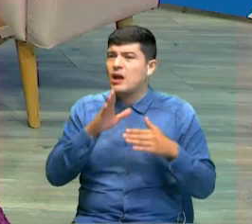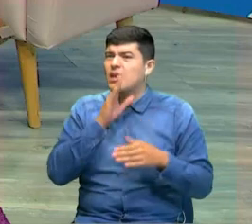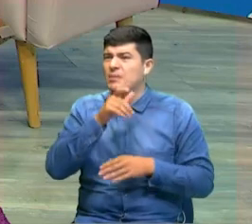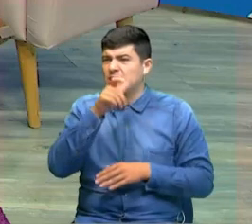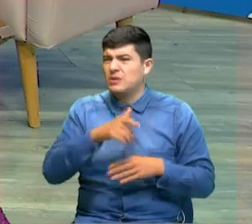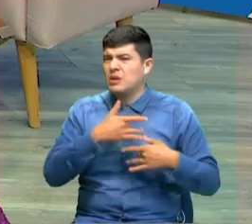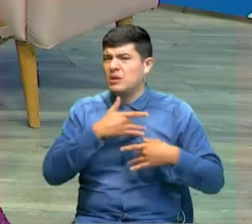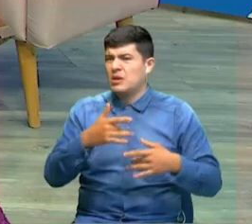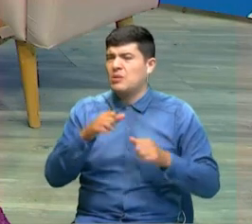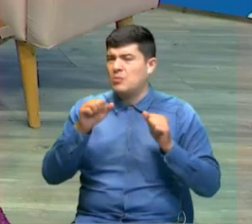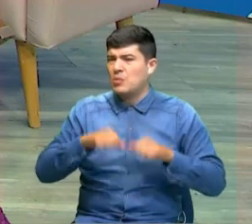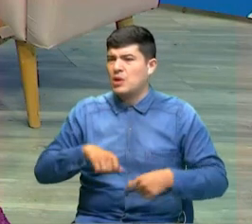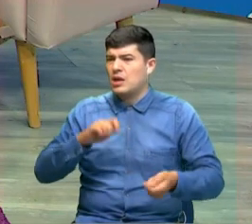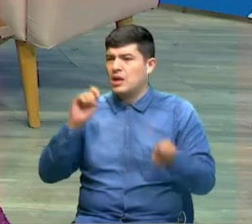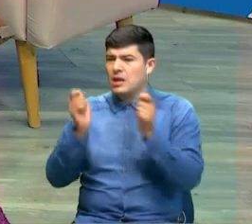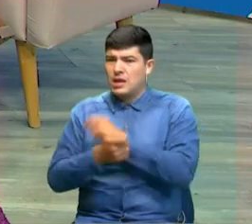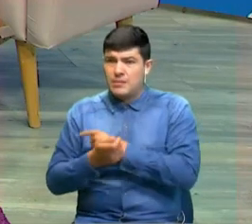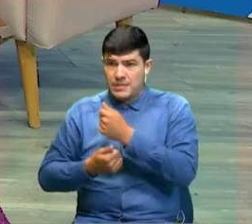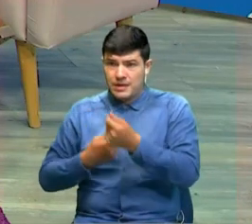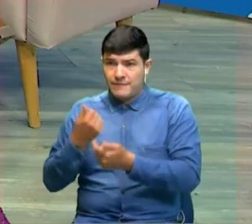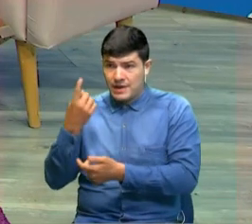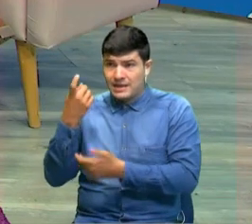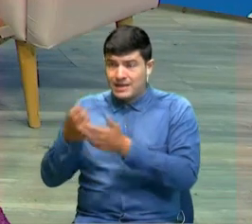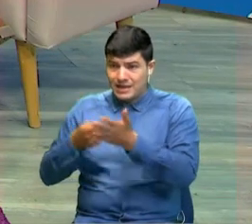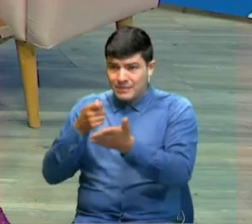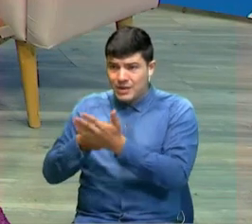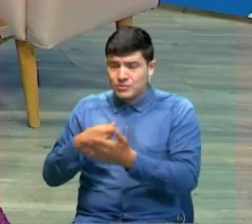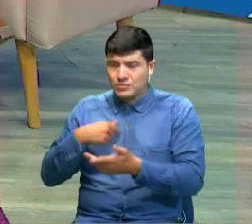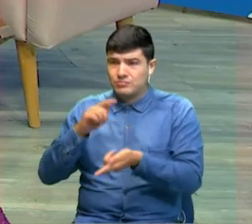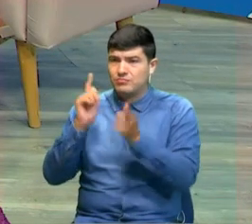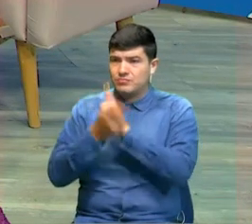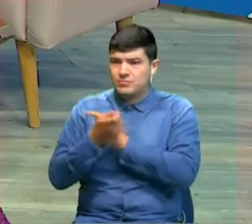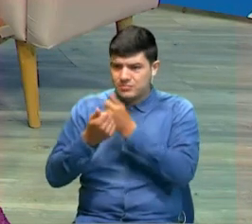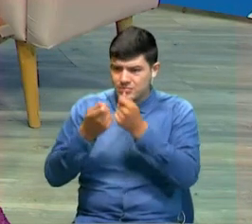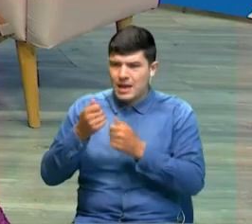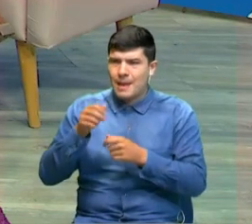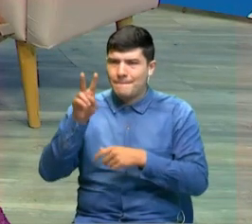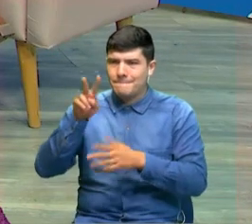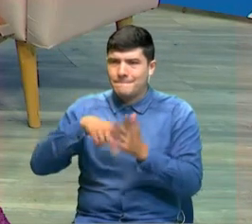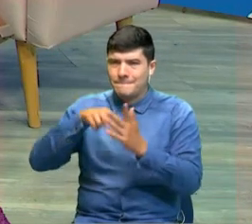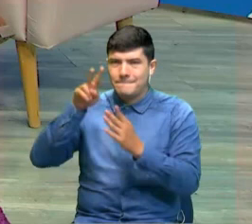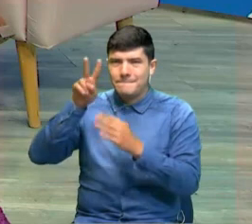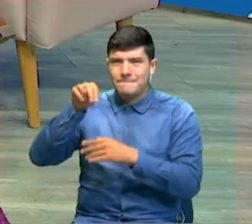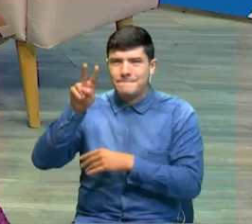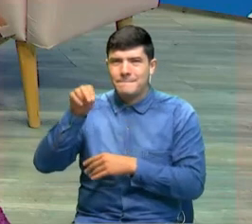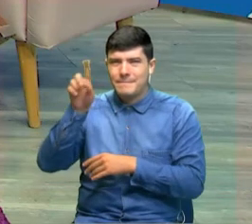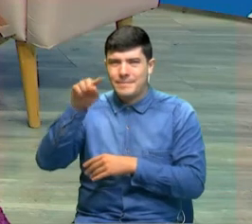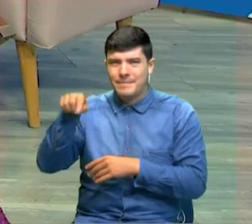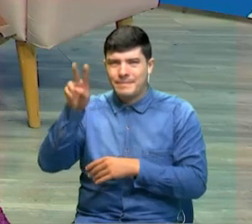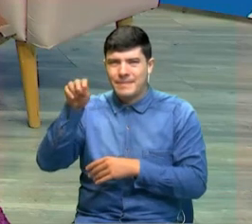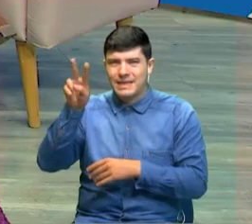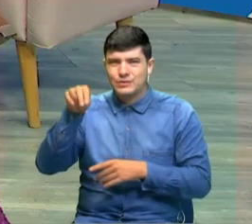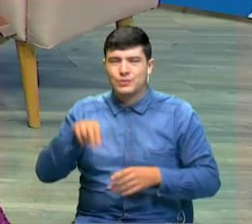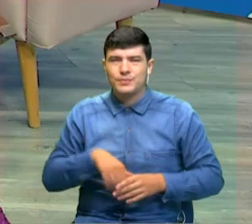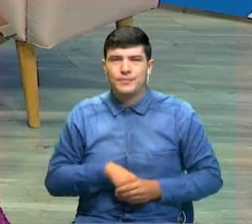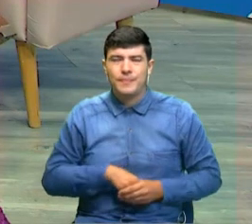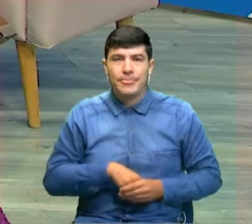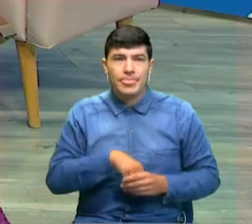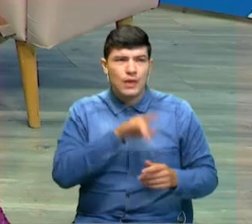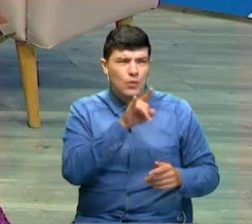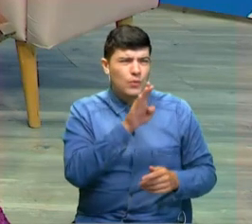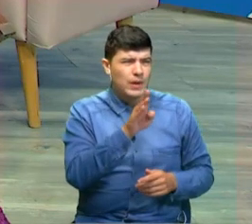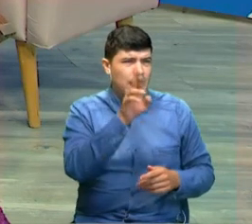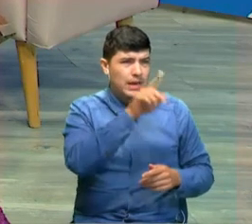para que me pasen mi deuda a pesos? Doña Ruth, muchísimas gracias por su inquietud. El tema de las VRs, esto... en el momento